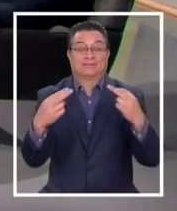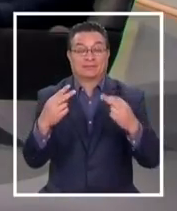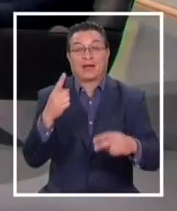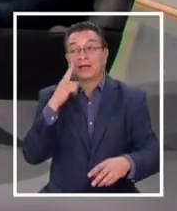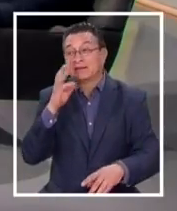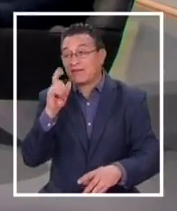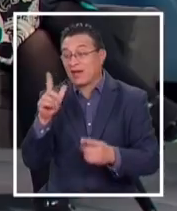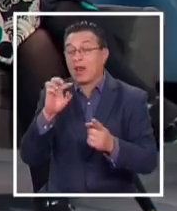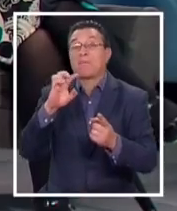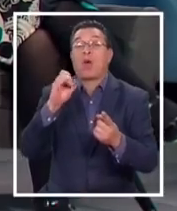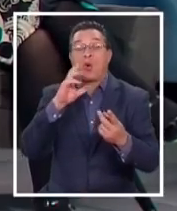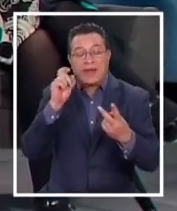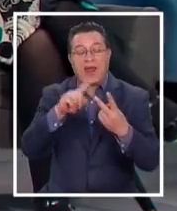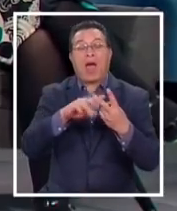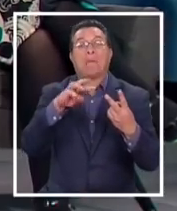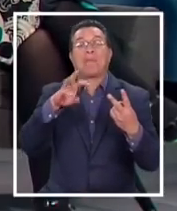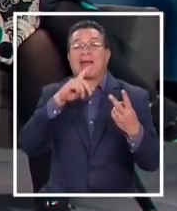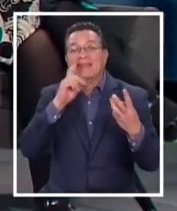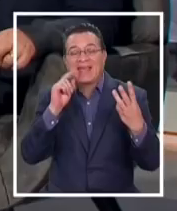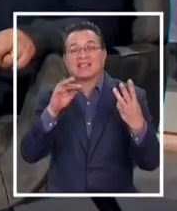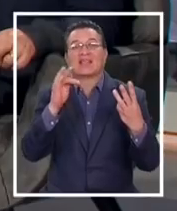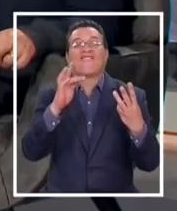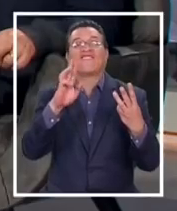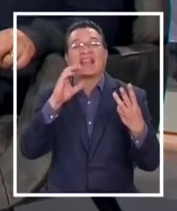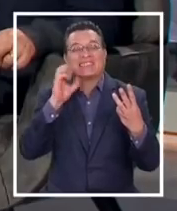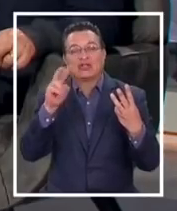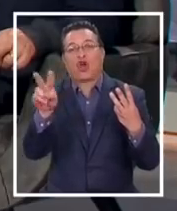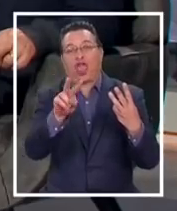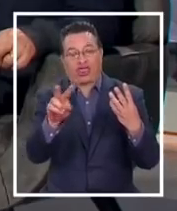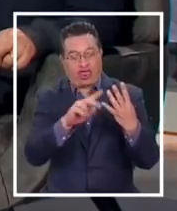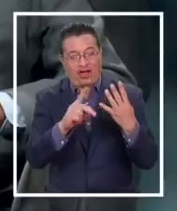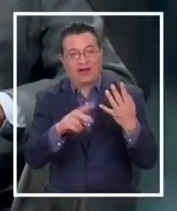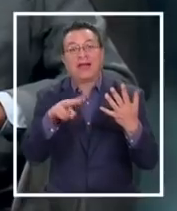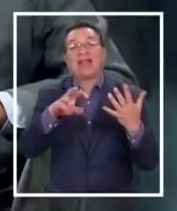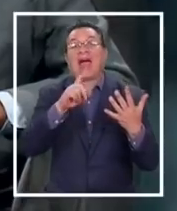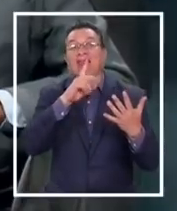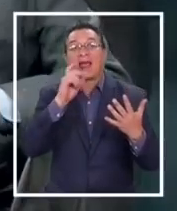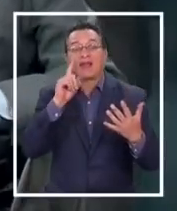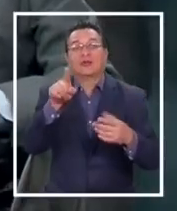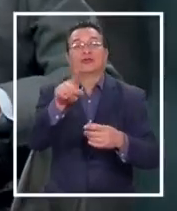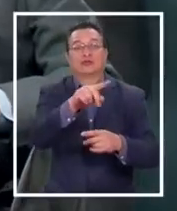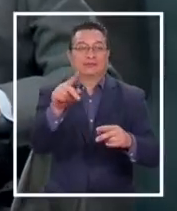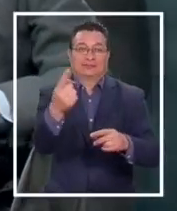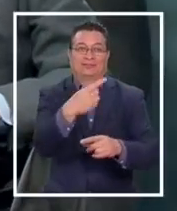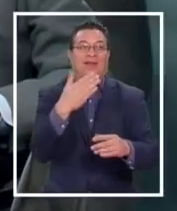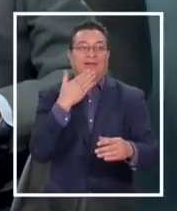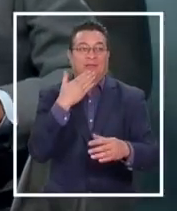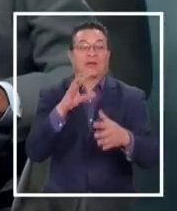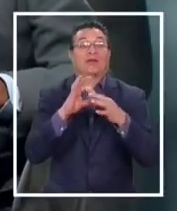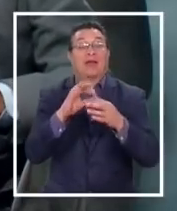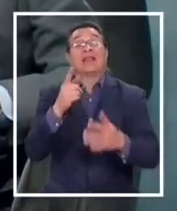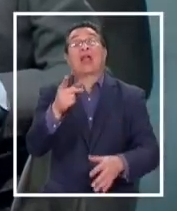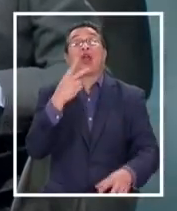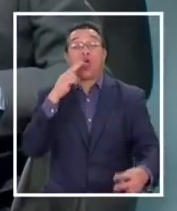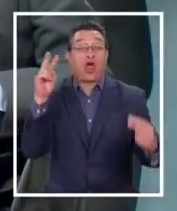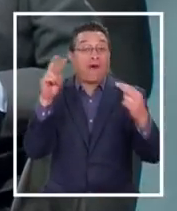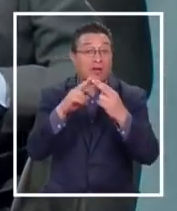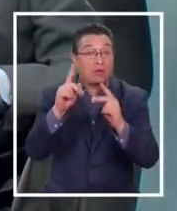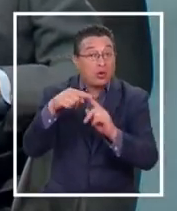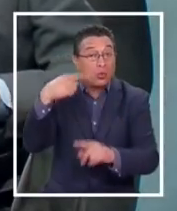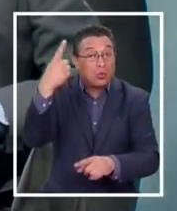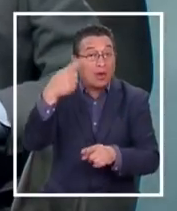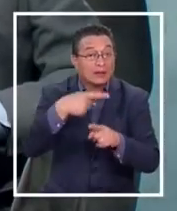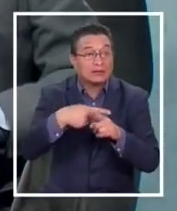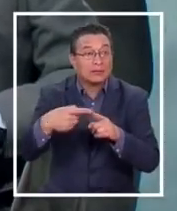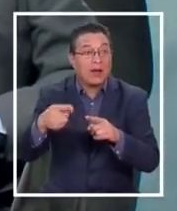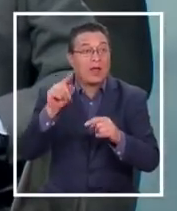Isabel, Paulina, Matías, Francisco y Natalia. A ustedes muchas gracias por haber venido. Connie. Y nos volvemos a encontrar en una